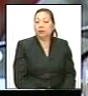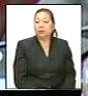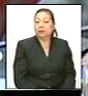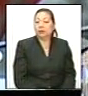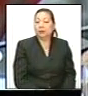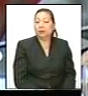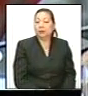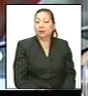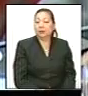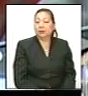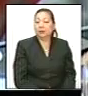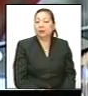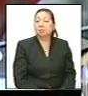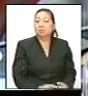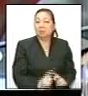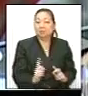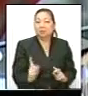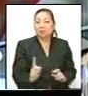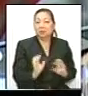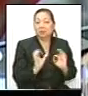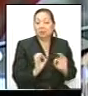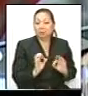las cuales se oficializa la sesión.